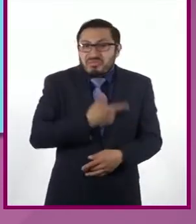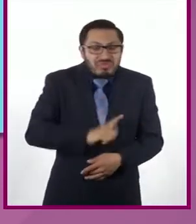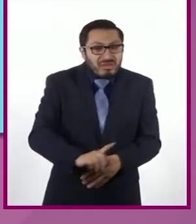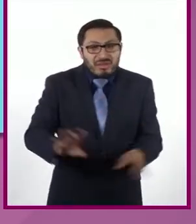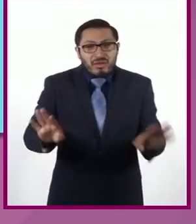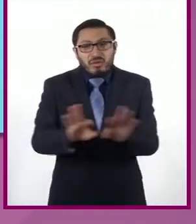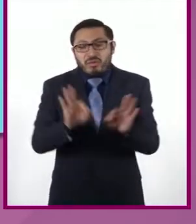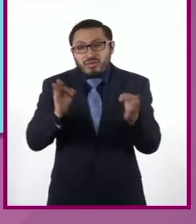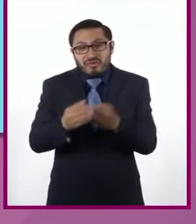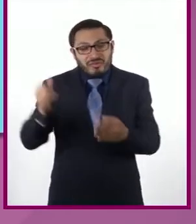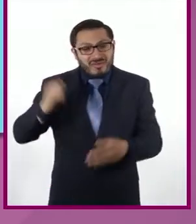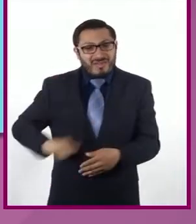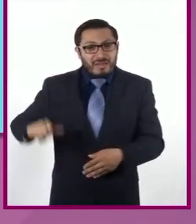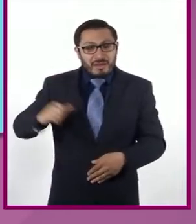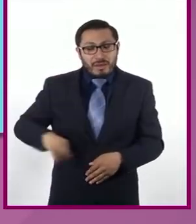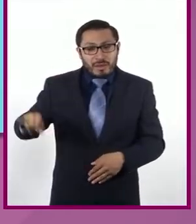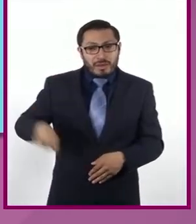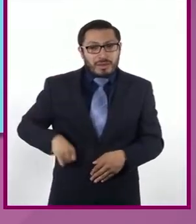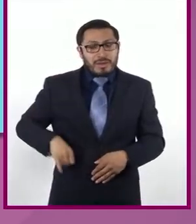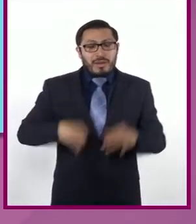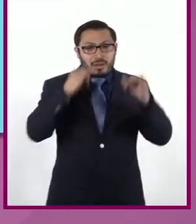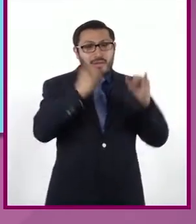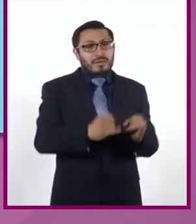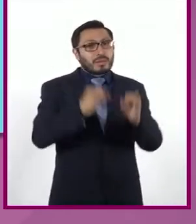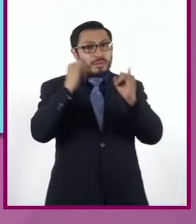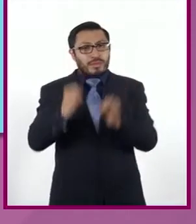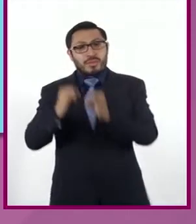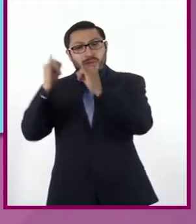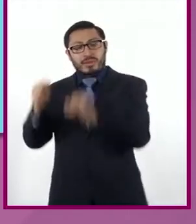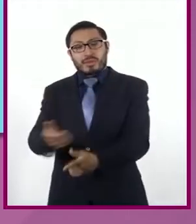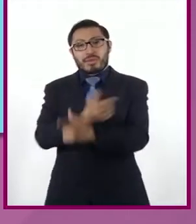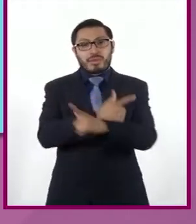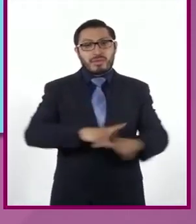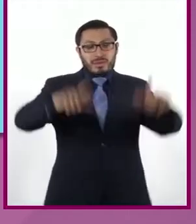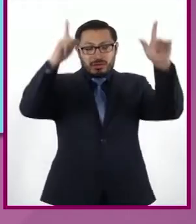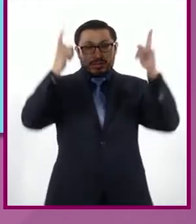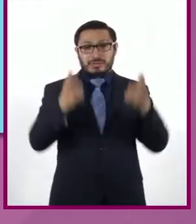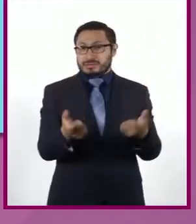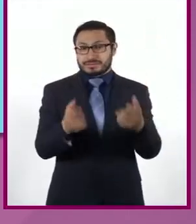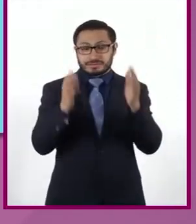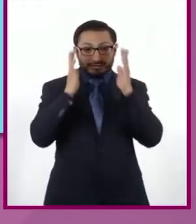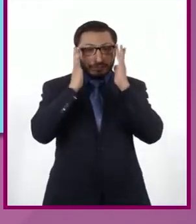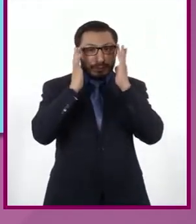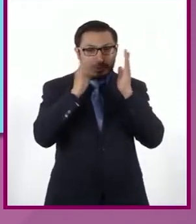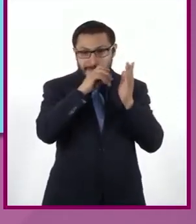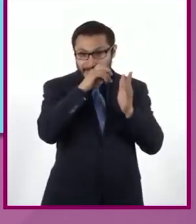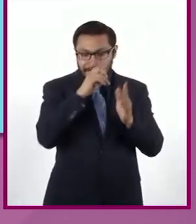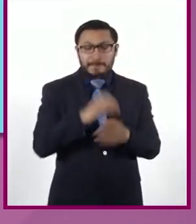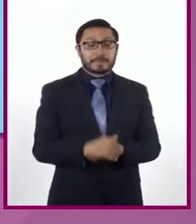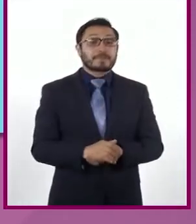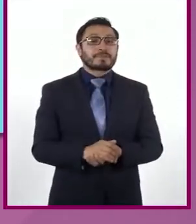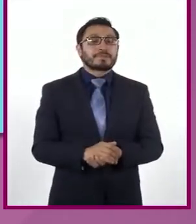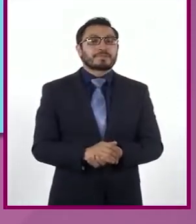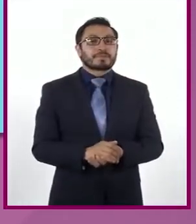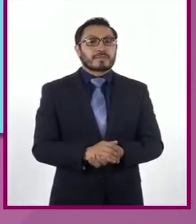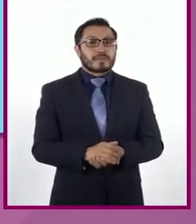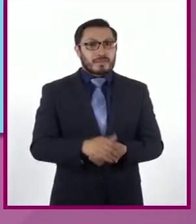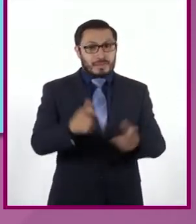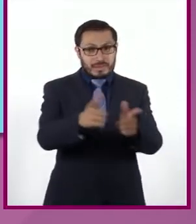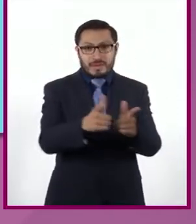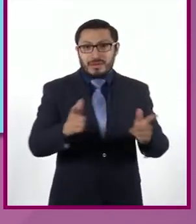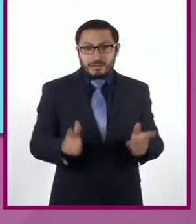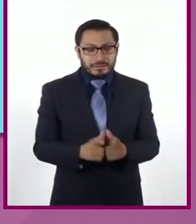sus intereses se orientaban al individualismo y a la libertad económica. Por ello, es que este